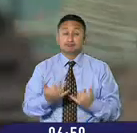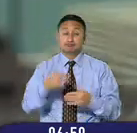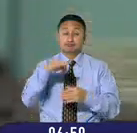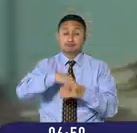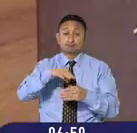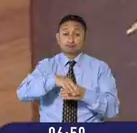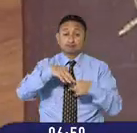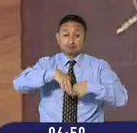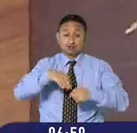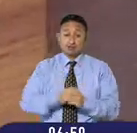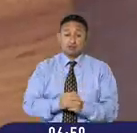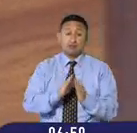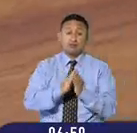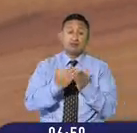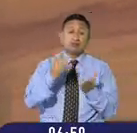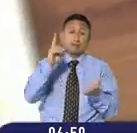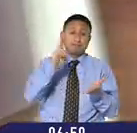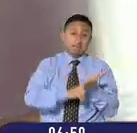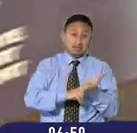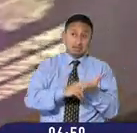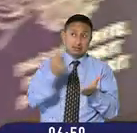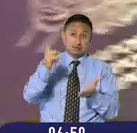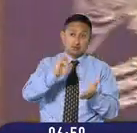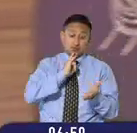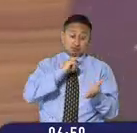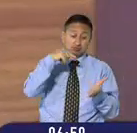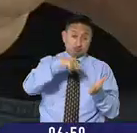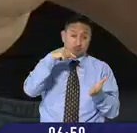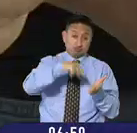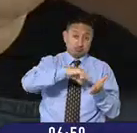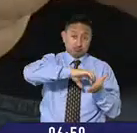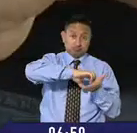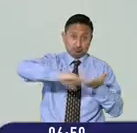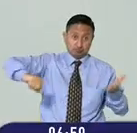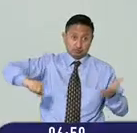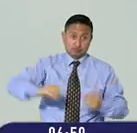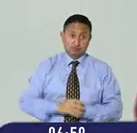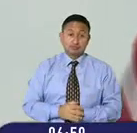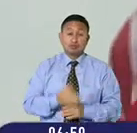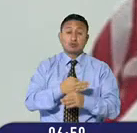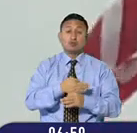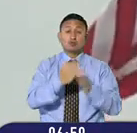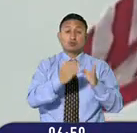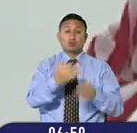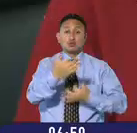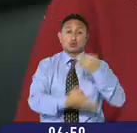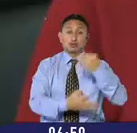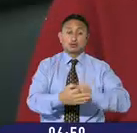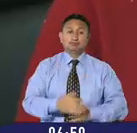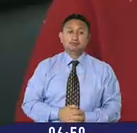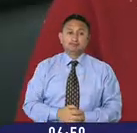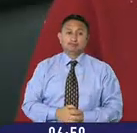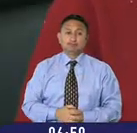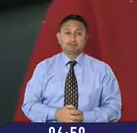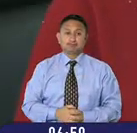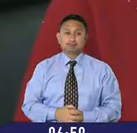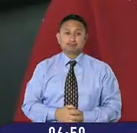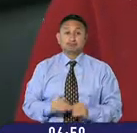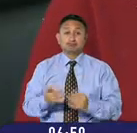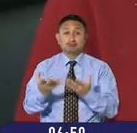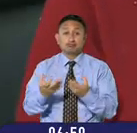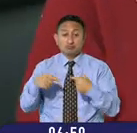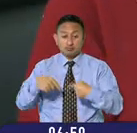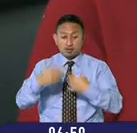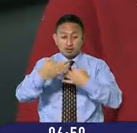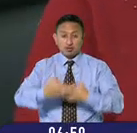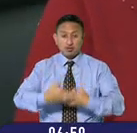medio del retiro de visas desde Estados Unidos a algunos jueces y funcionarios judiciales. Lo que queremos es una